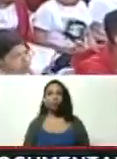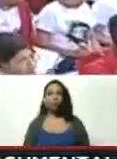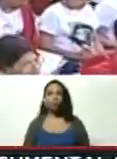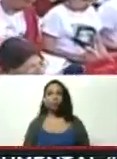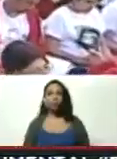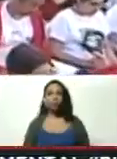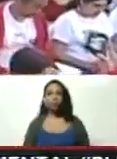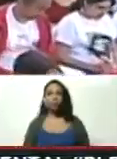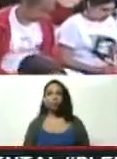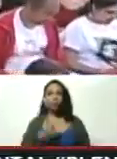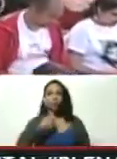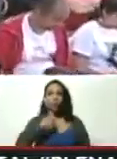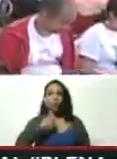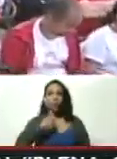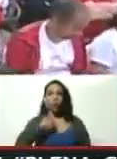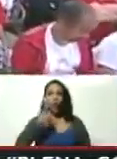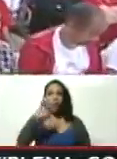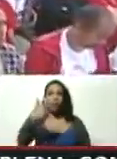Y lo digo